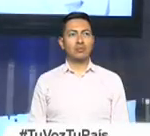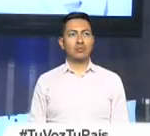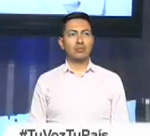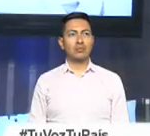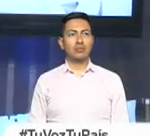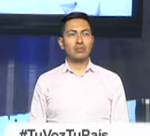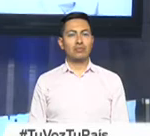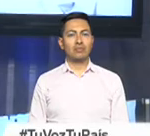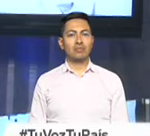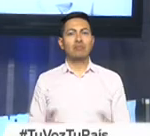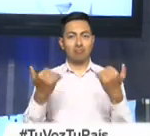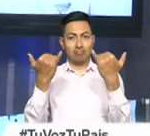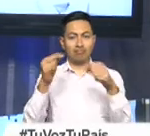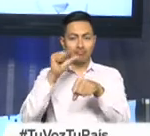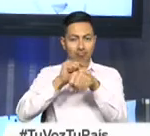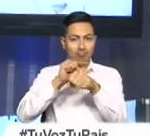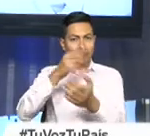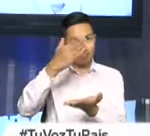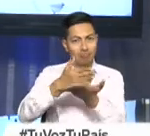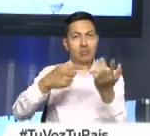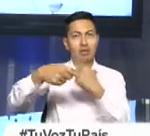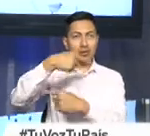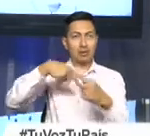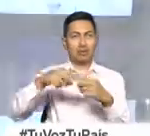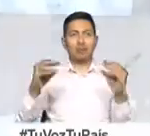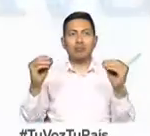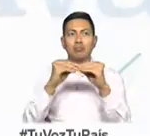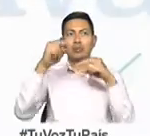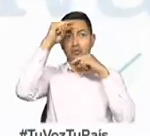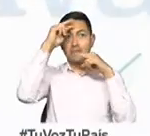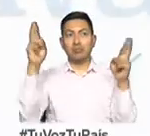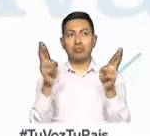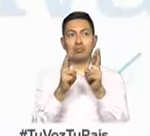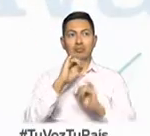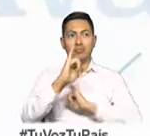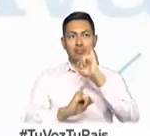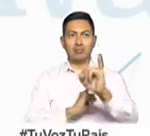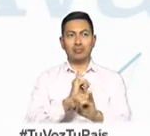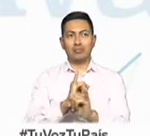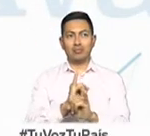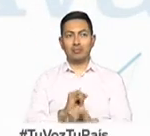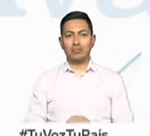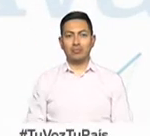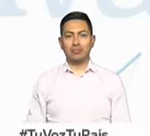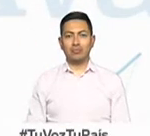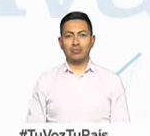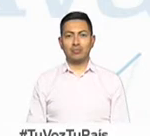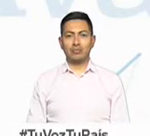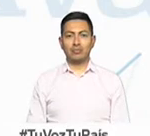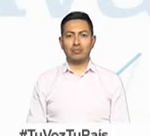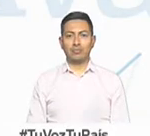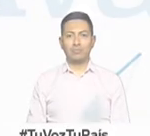Es tiempo de hacer un primer corte. Regresamos en un momento con el resumen de las noticias del mundo.